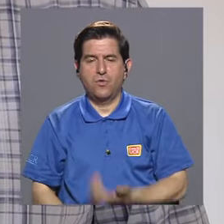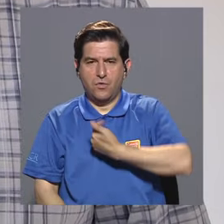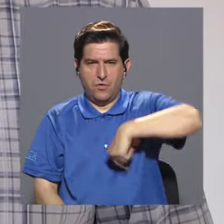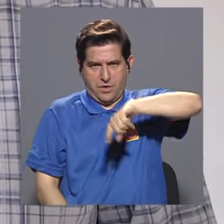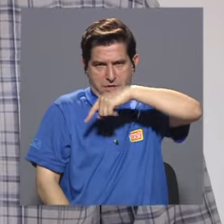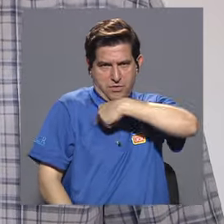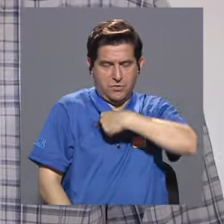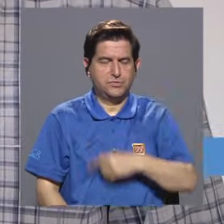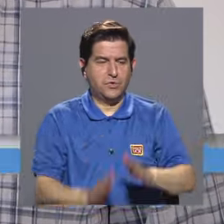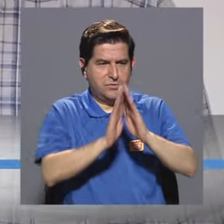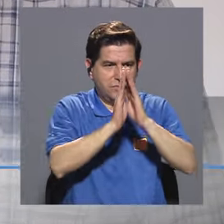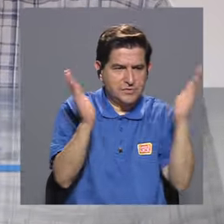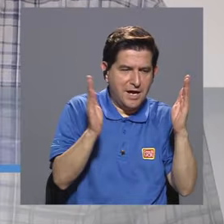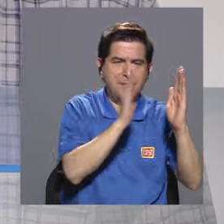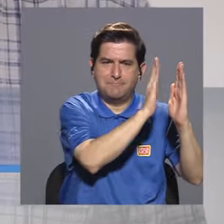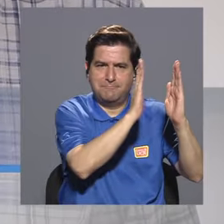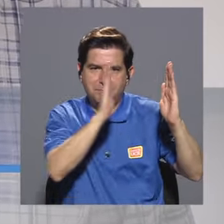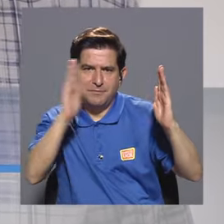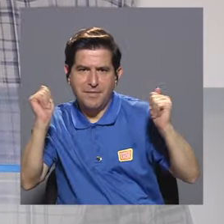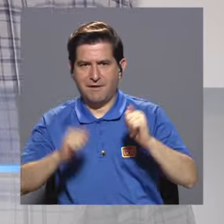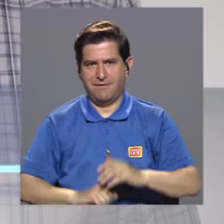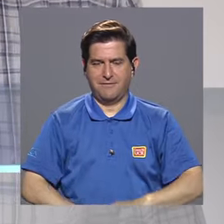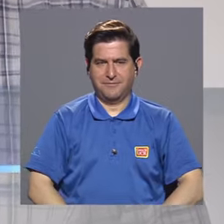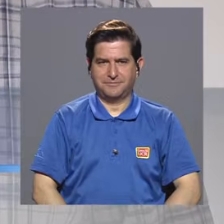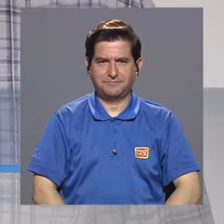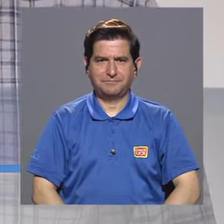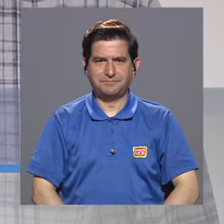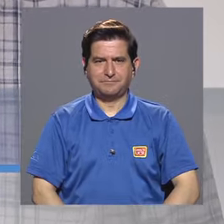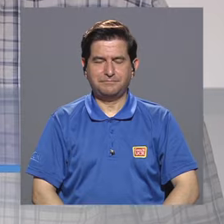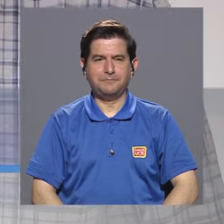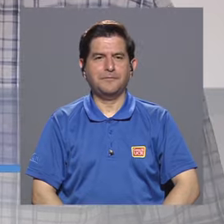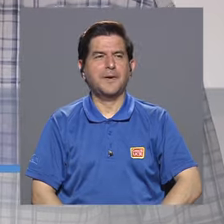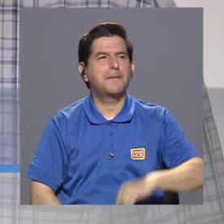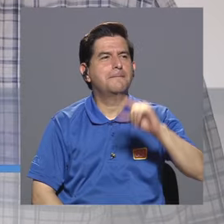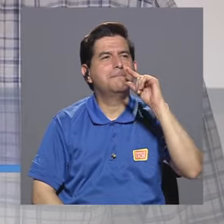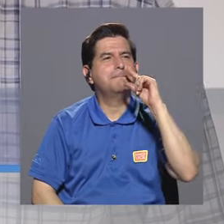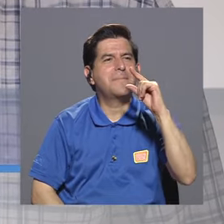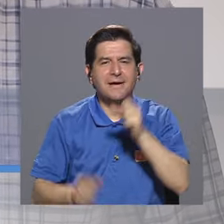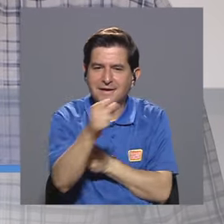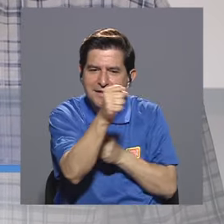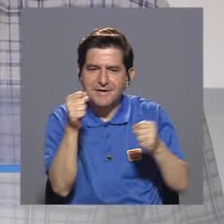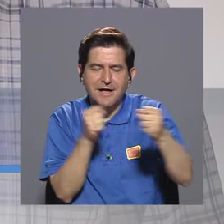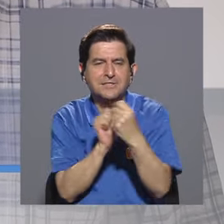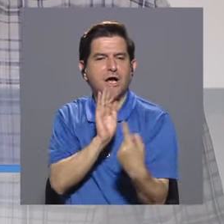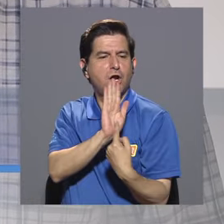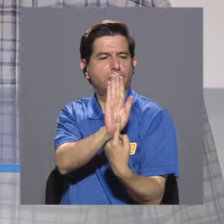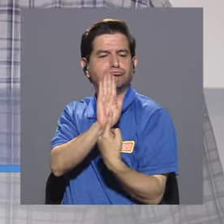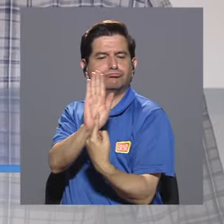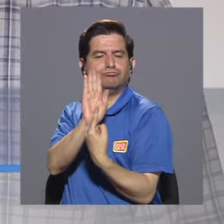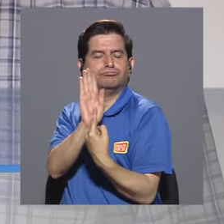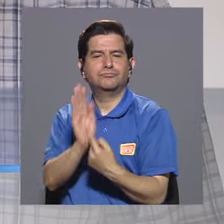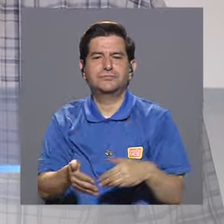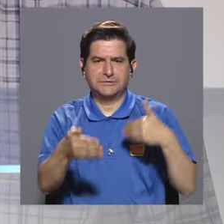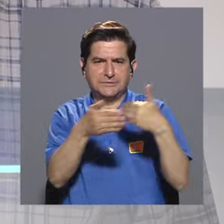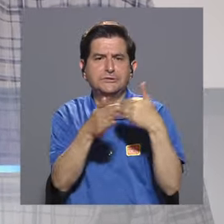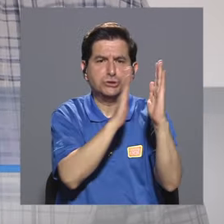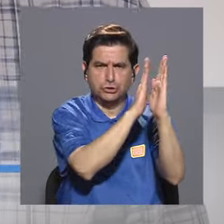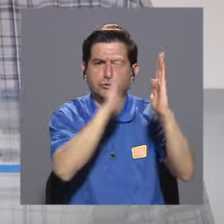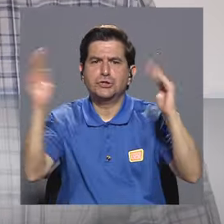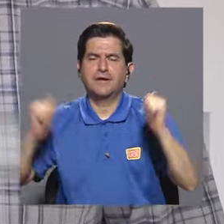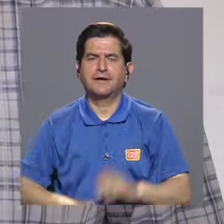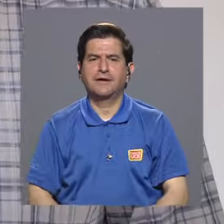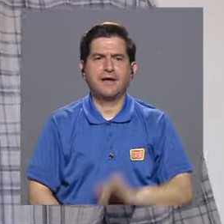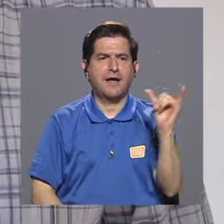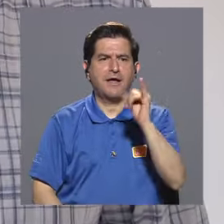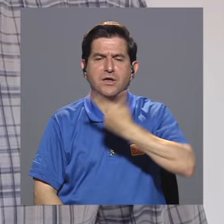vamos a tener oportunidad de ampliar la biblioteca, de hacer una pequeña sala de exposición a la par de la